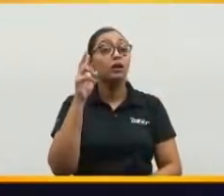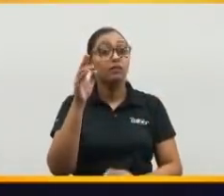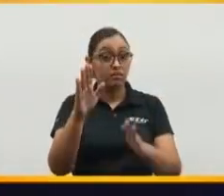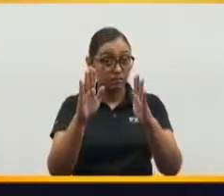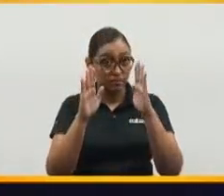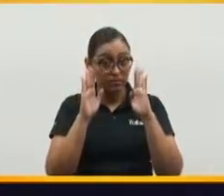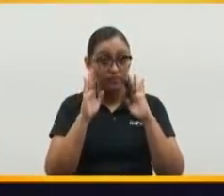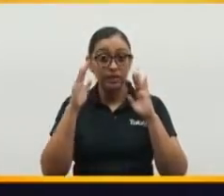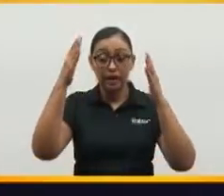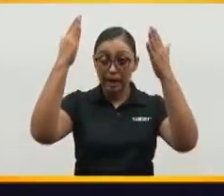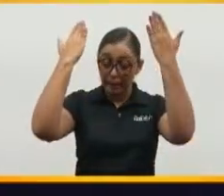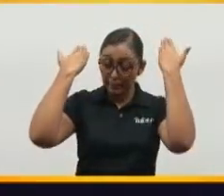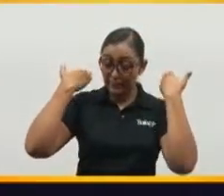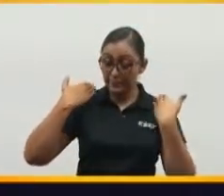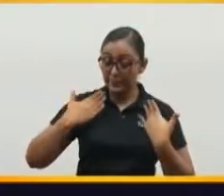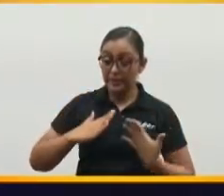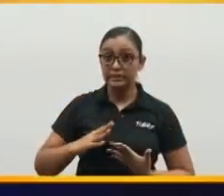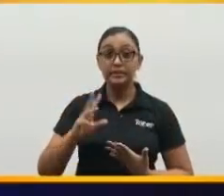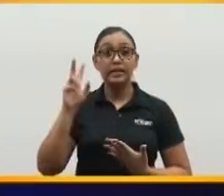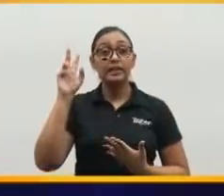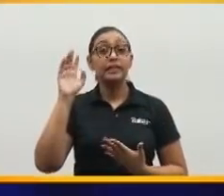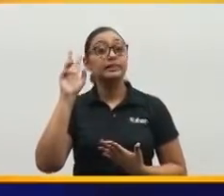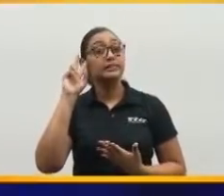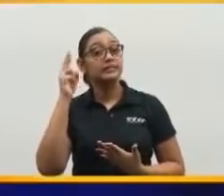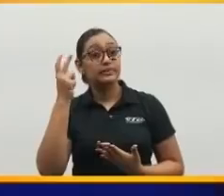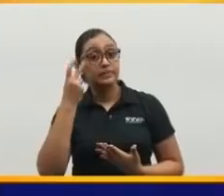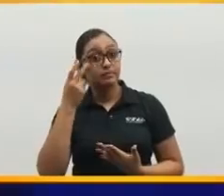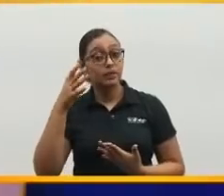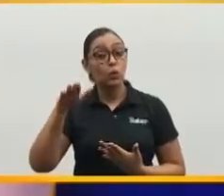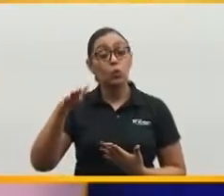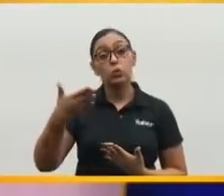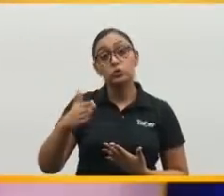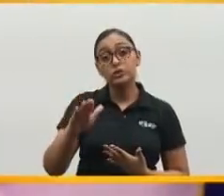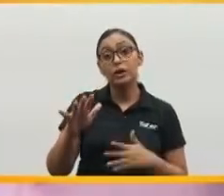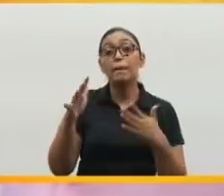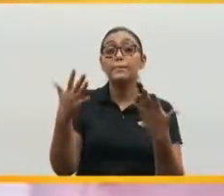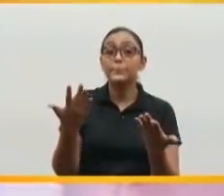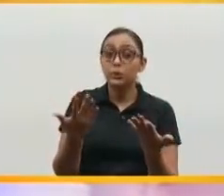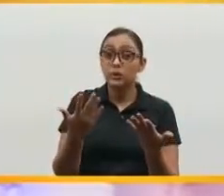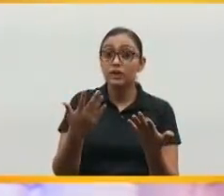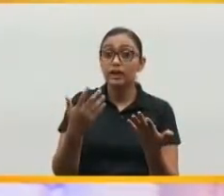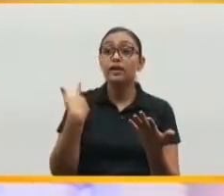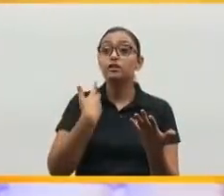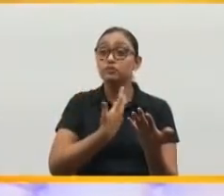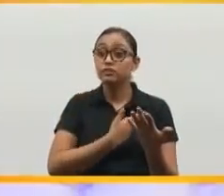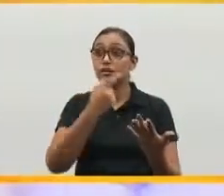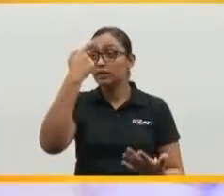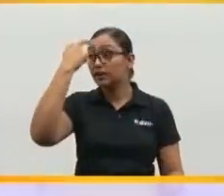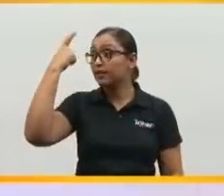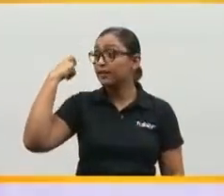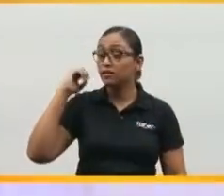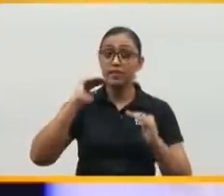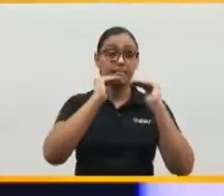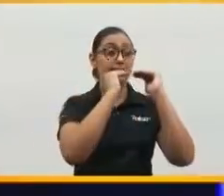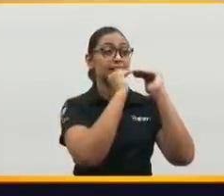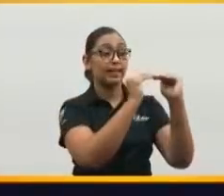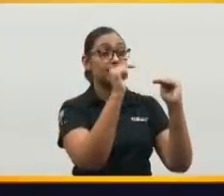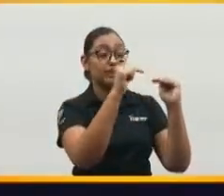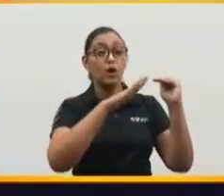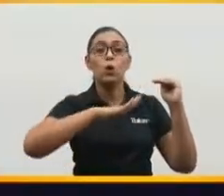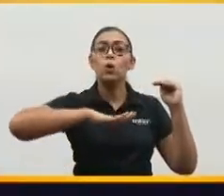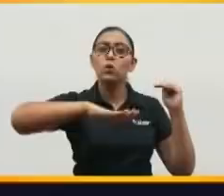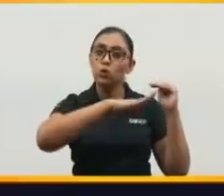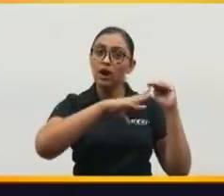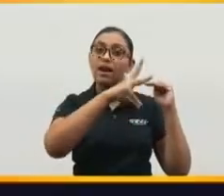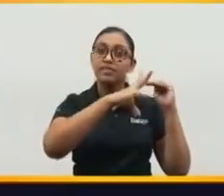utilizaba porque nos recordaba del tabernáculo en el desierto. Diga conmigo, el tabernáculo en